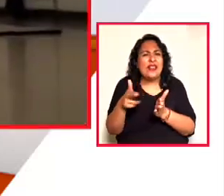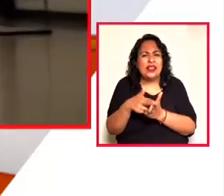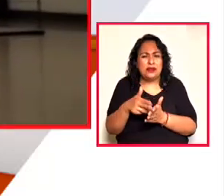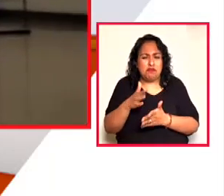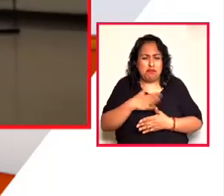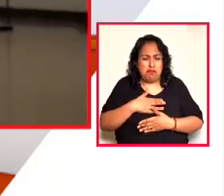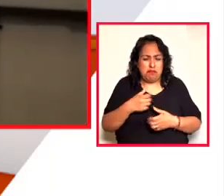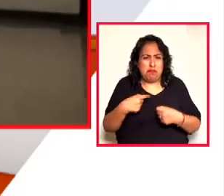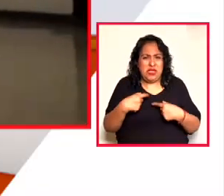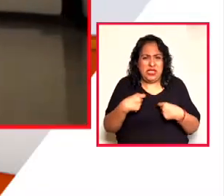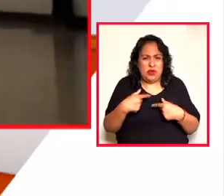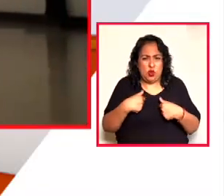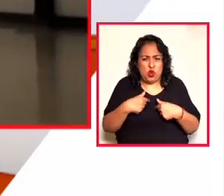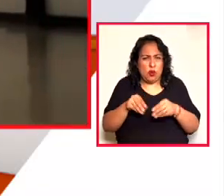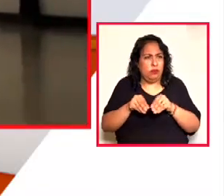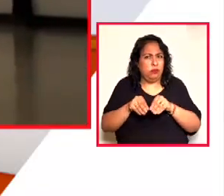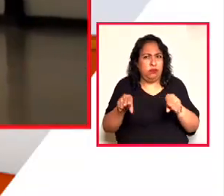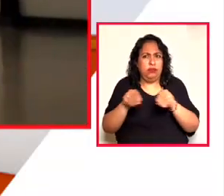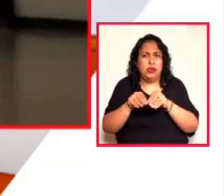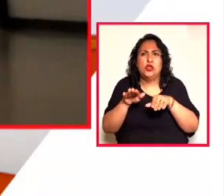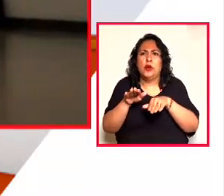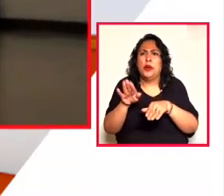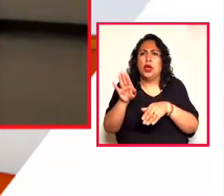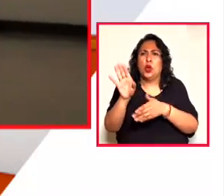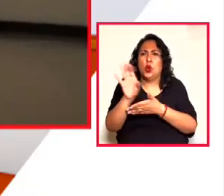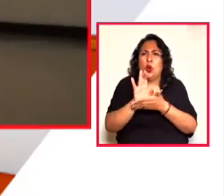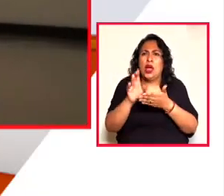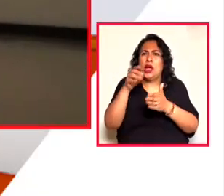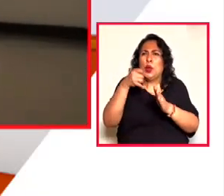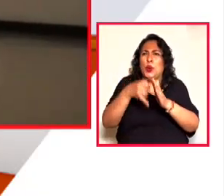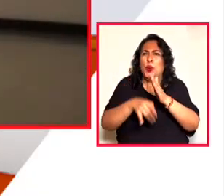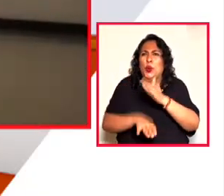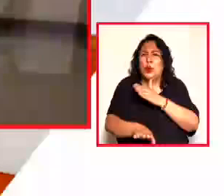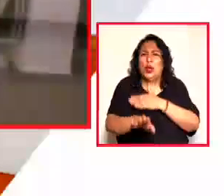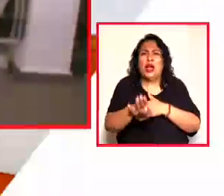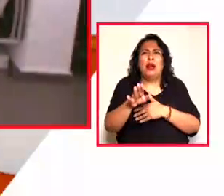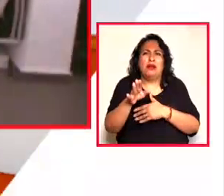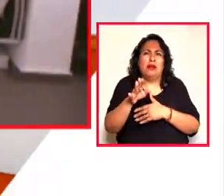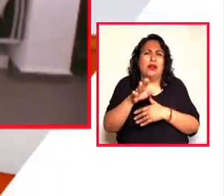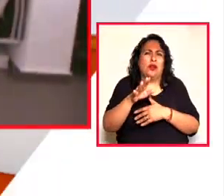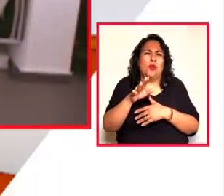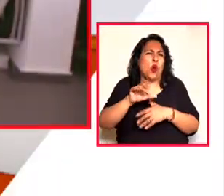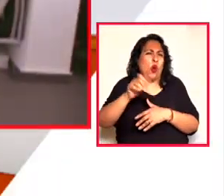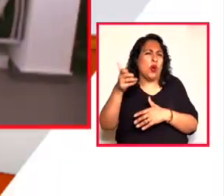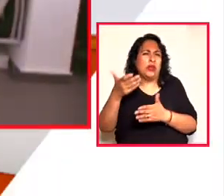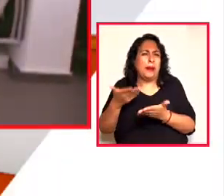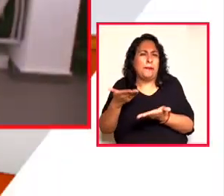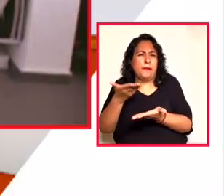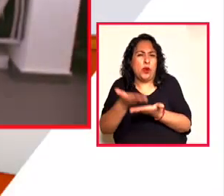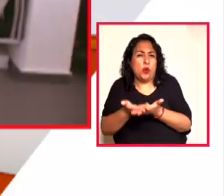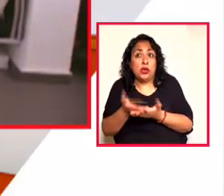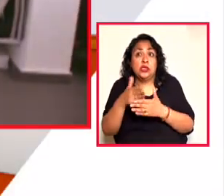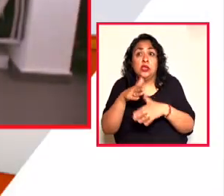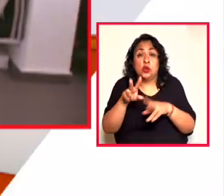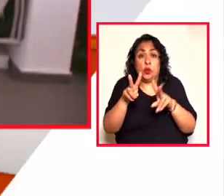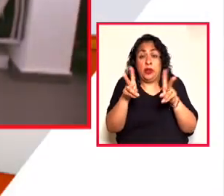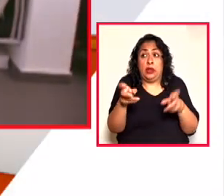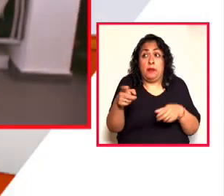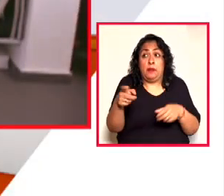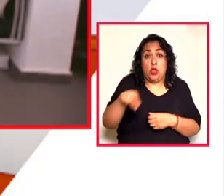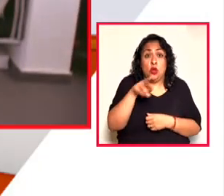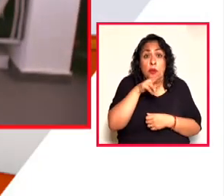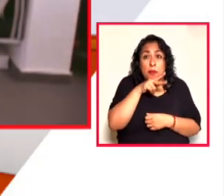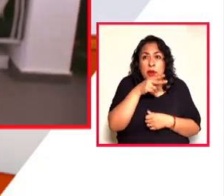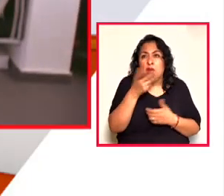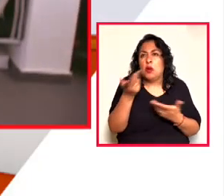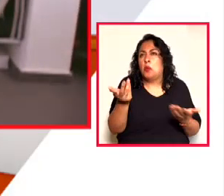los propios protagonistas de las escenas culturales subterráneas o alternativas en torno a temas que les preocupan, ya sea el